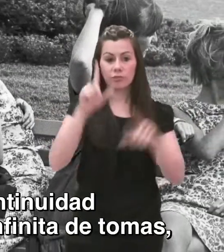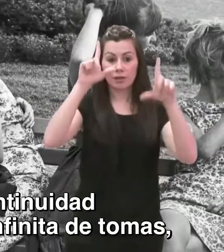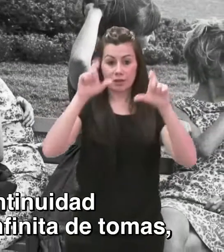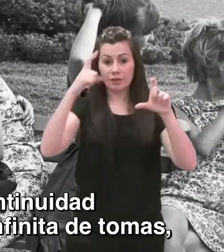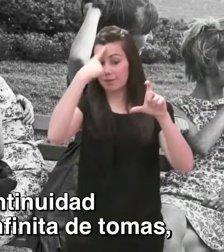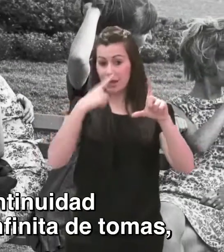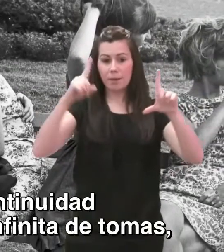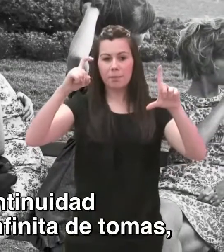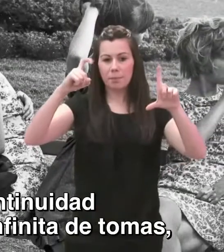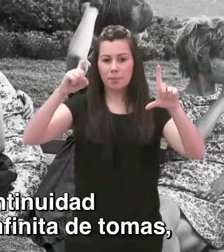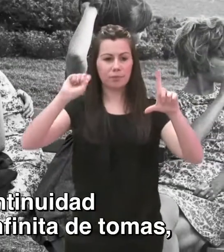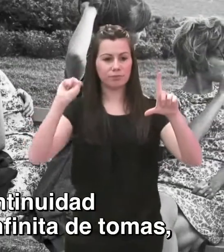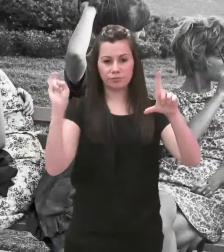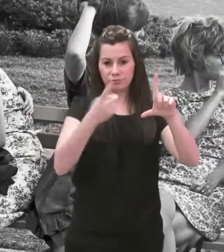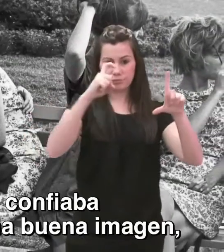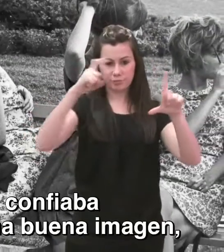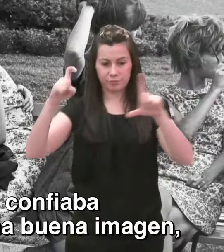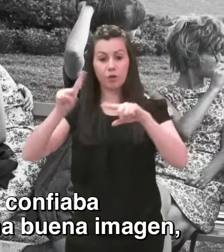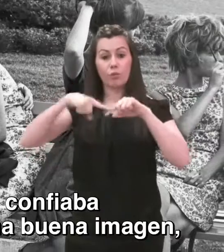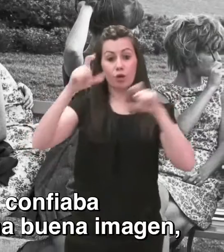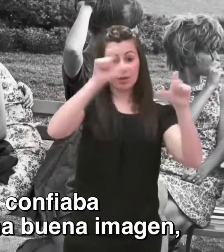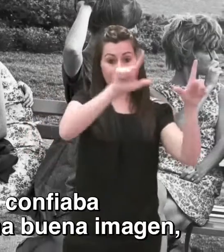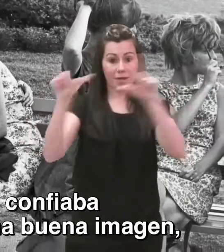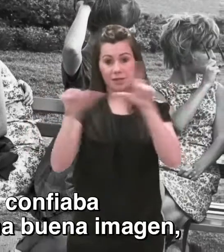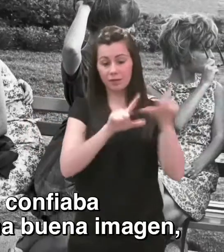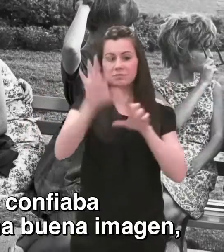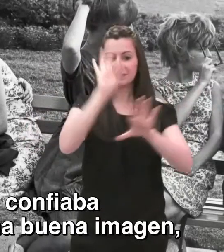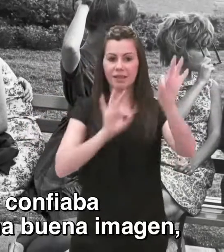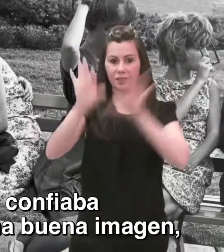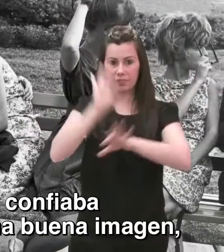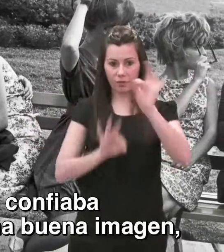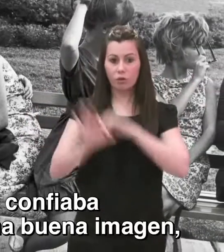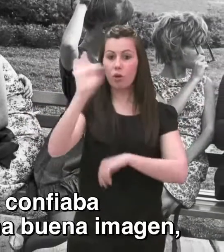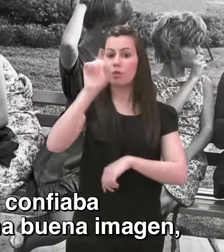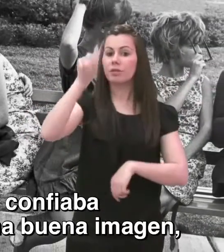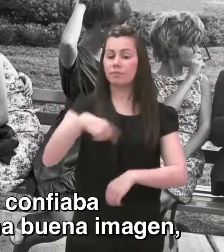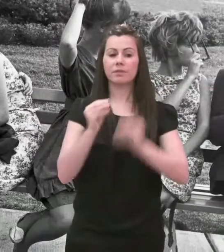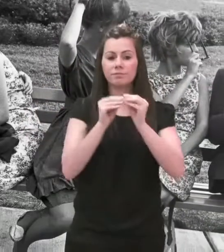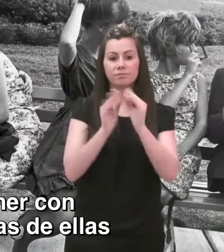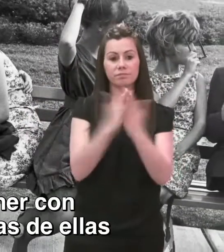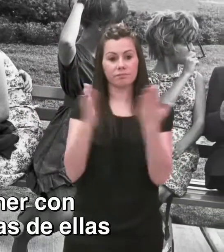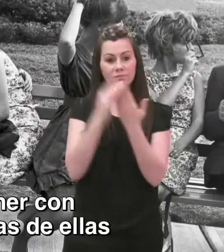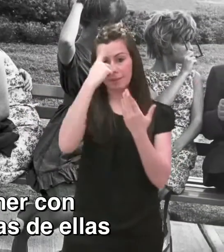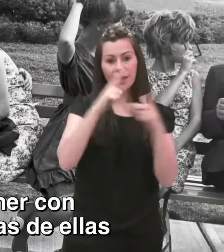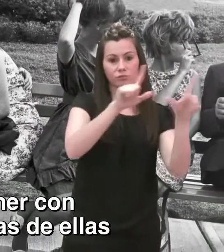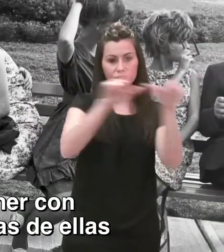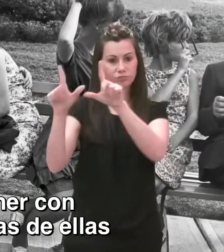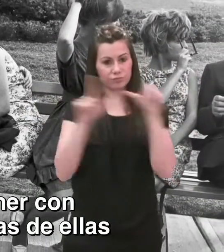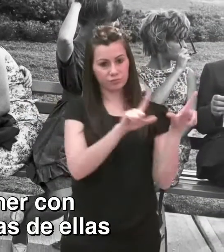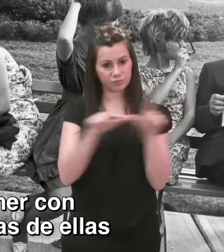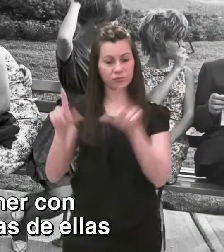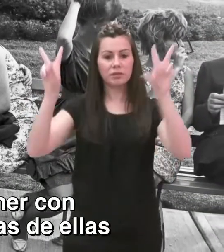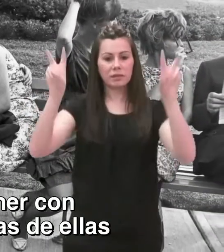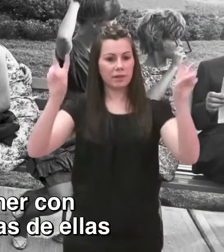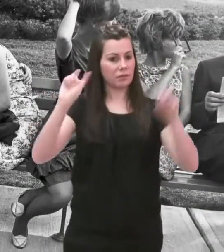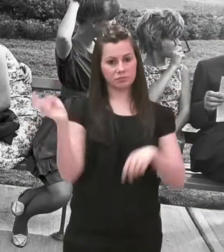continuidad en una sucesión casi infinita de tomas, de las que luego confiaba en poder seleccionar una buena imagen, o bien componer con la